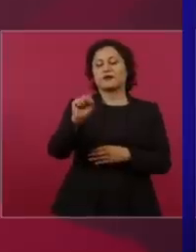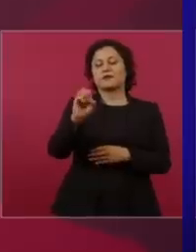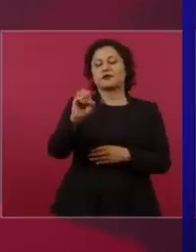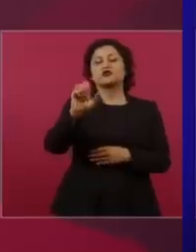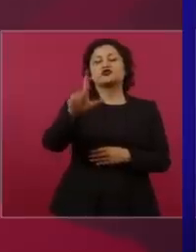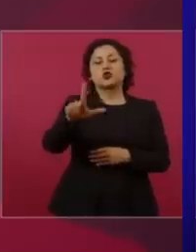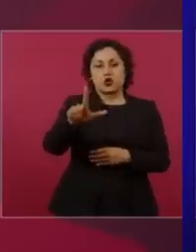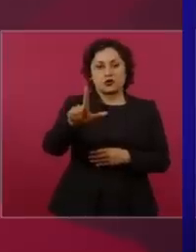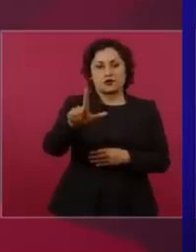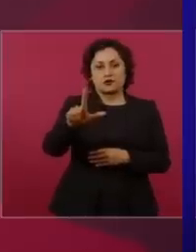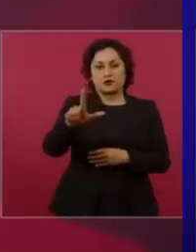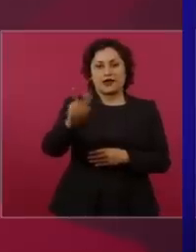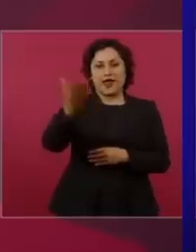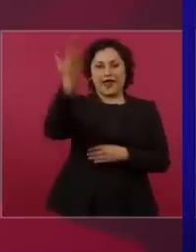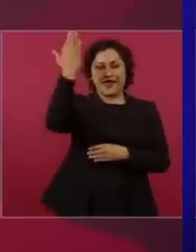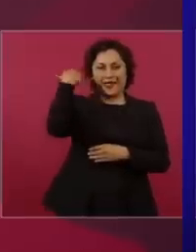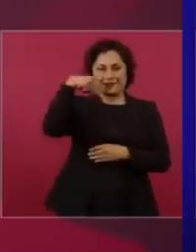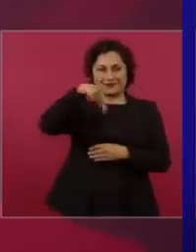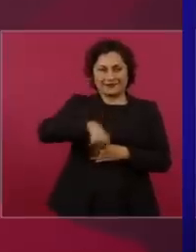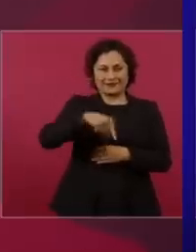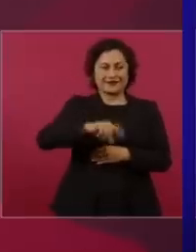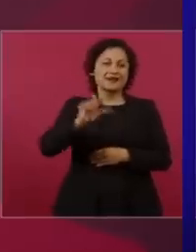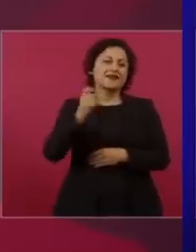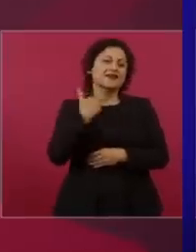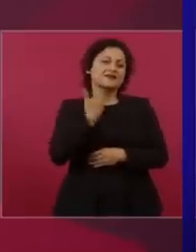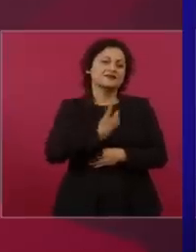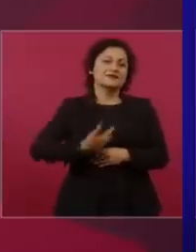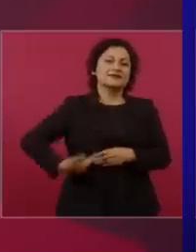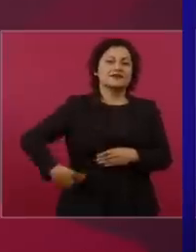en los tiempos de Calderón,